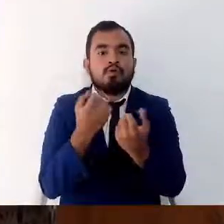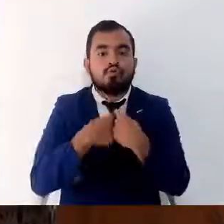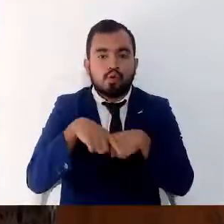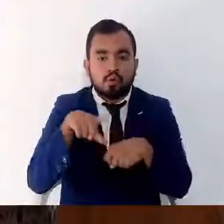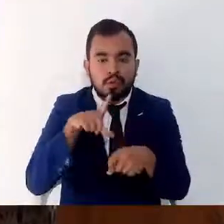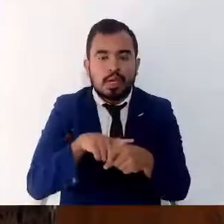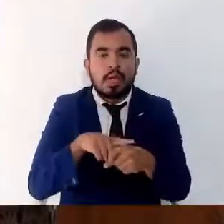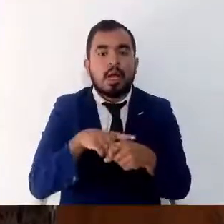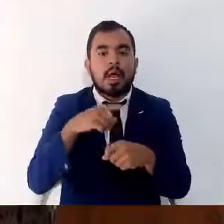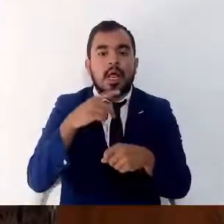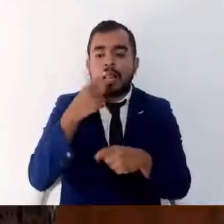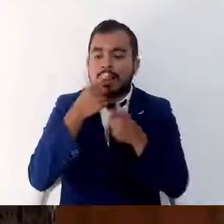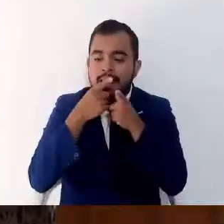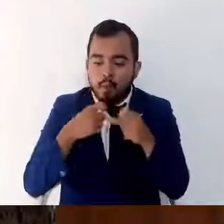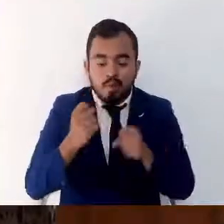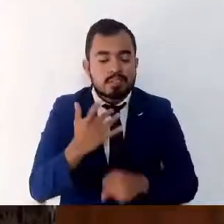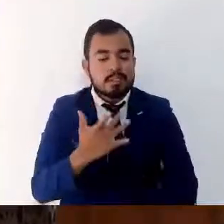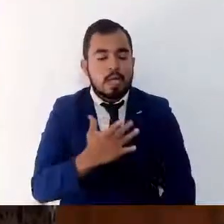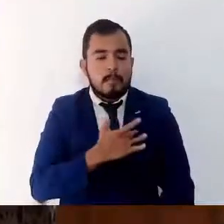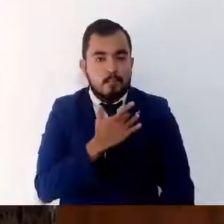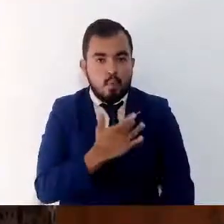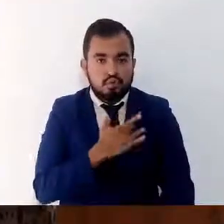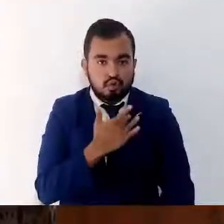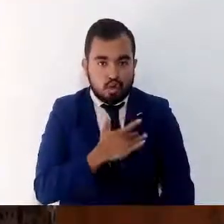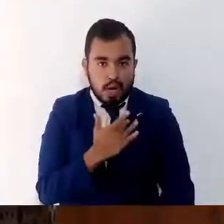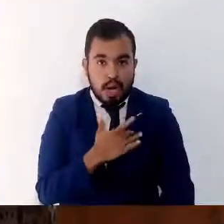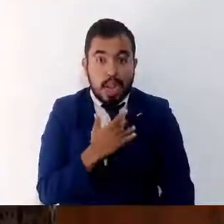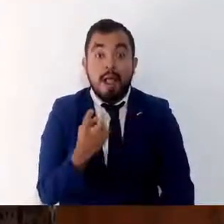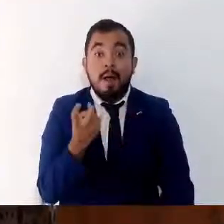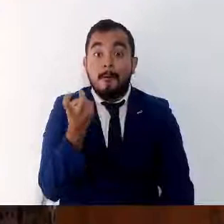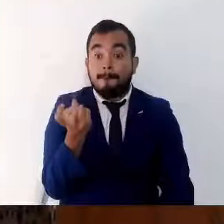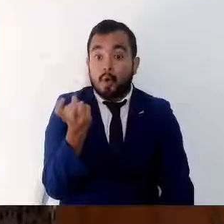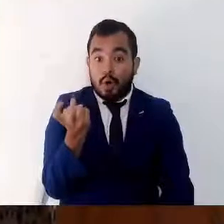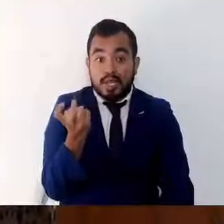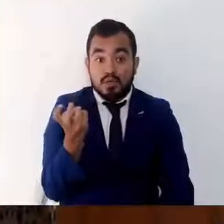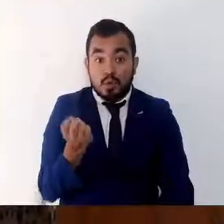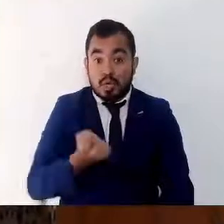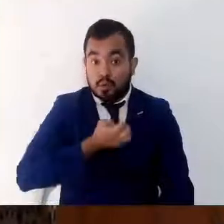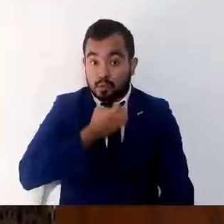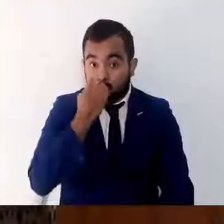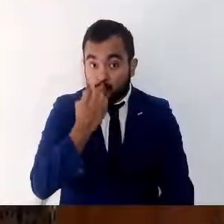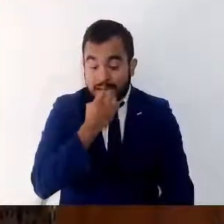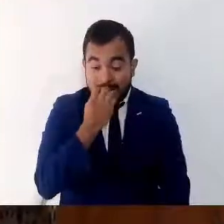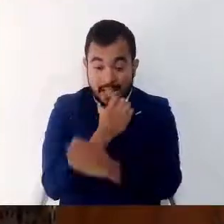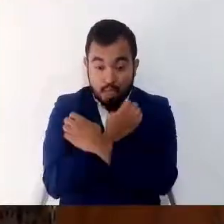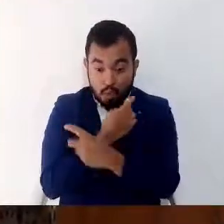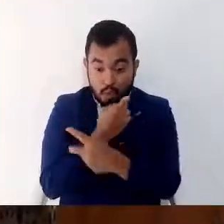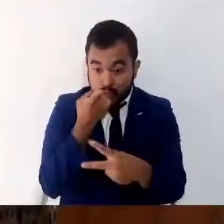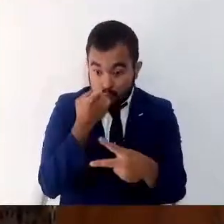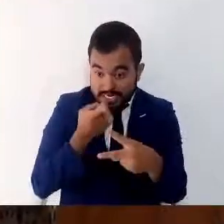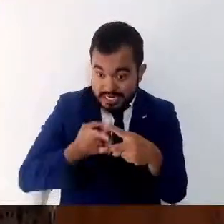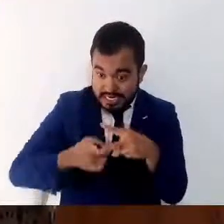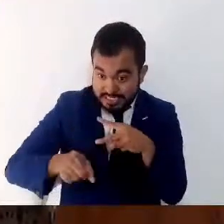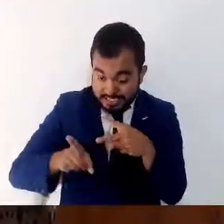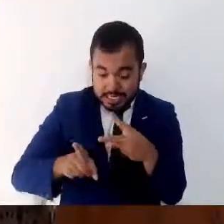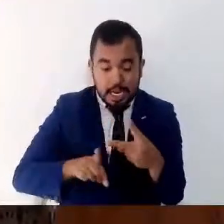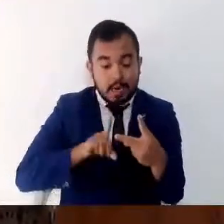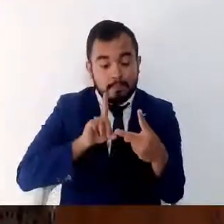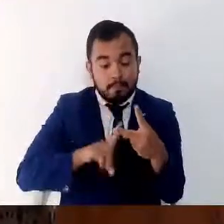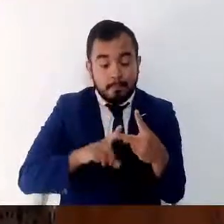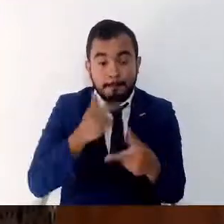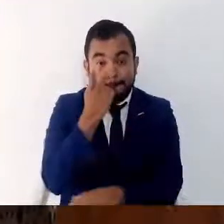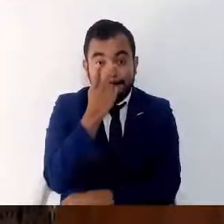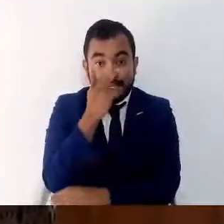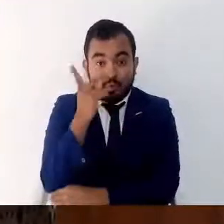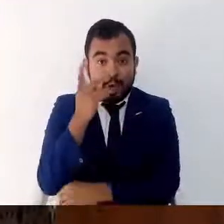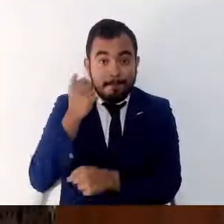emocionales. Por ello, la educación inicial y preescolar son fundamentales, porque se